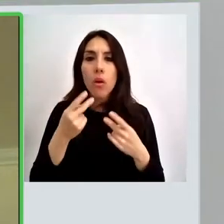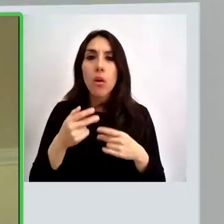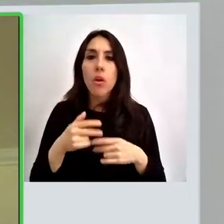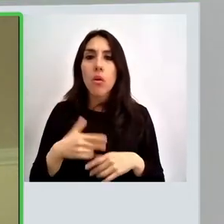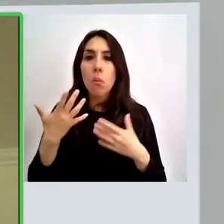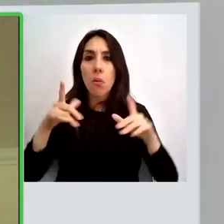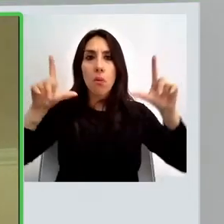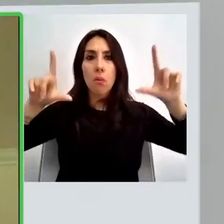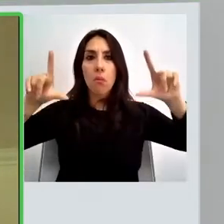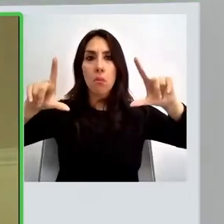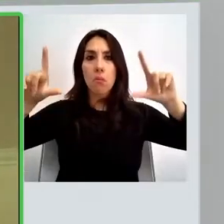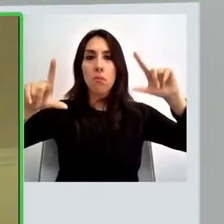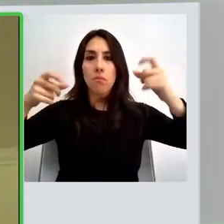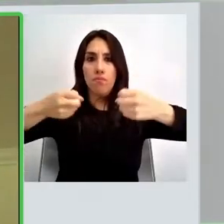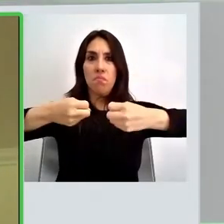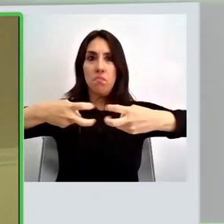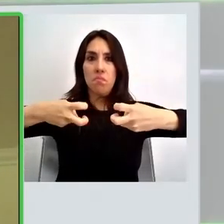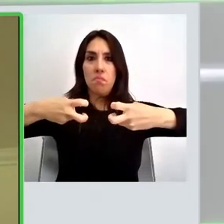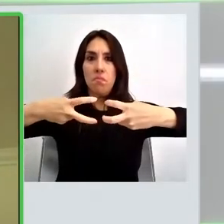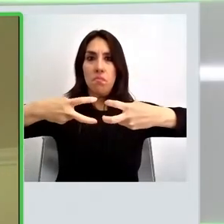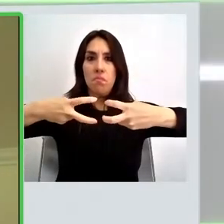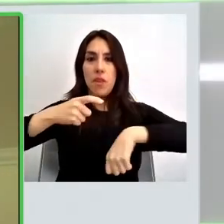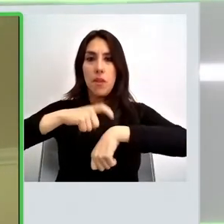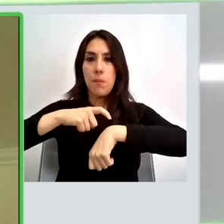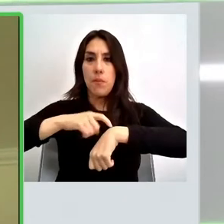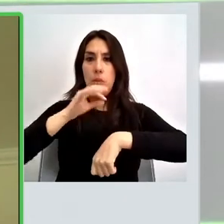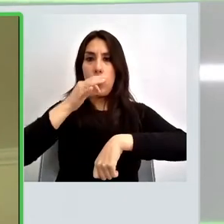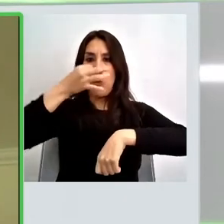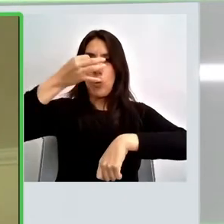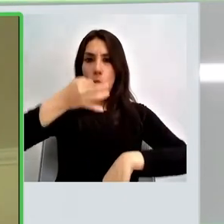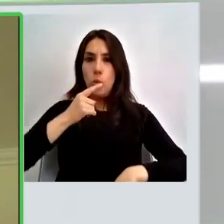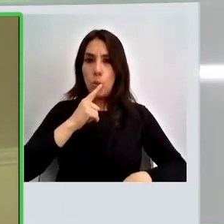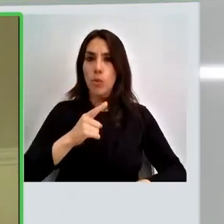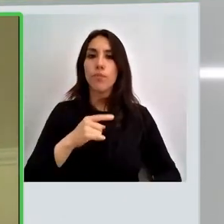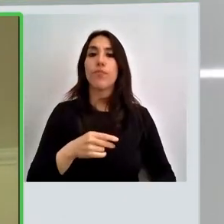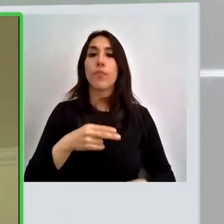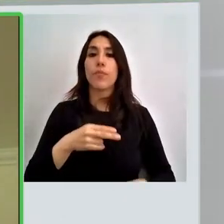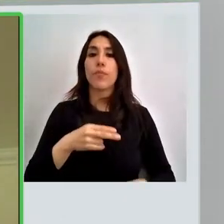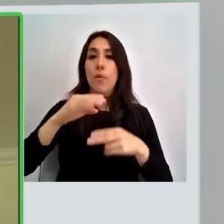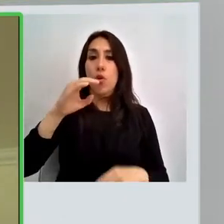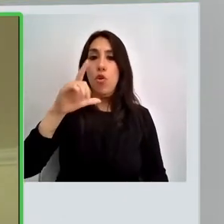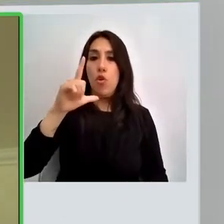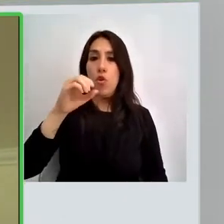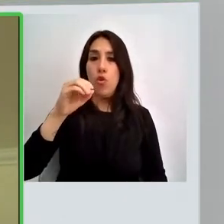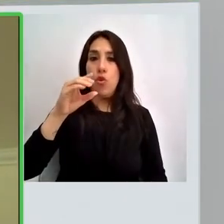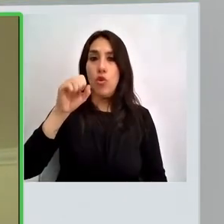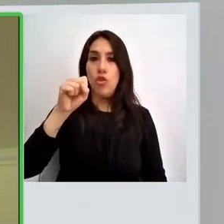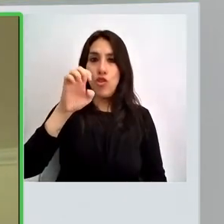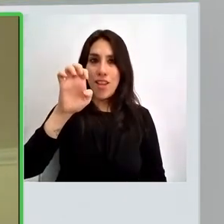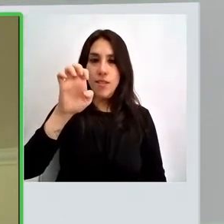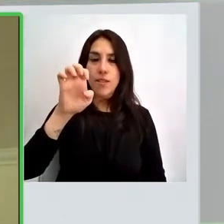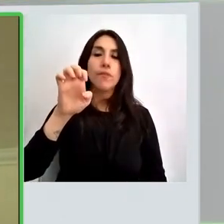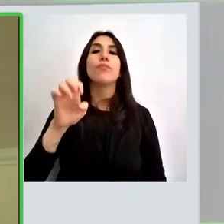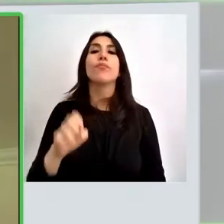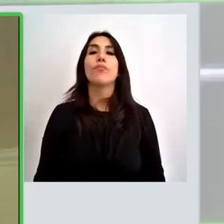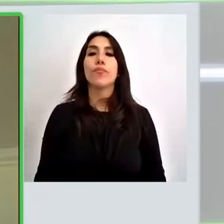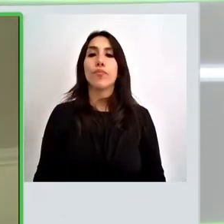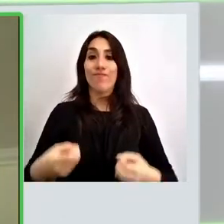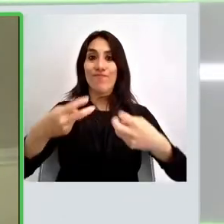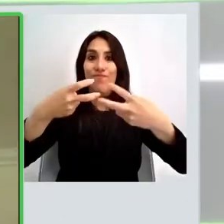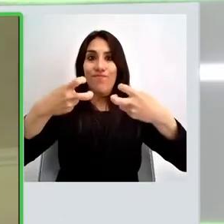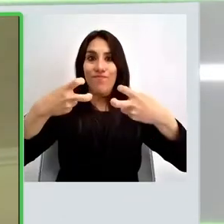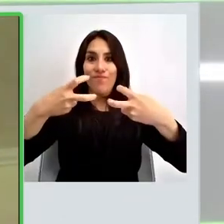subtitulaje en tiempo real que se llama close caption hing entonces eso es lo que podemos hacer con esta ley